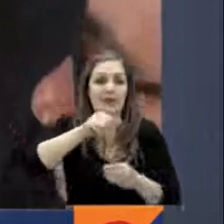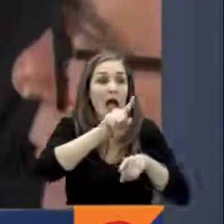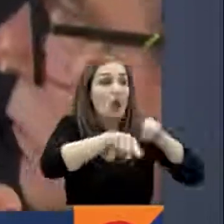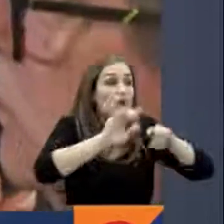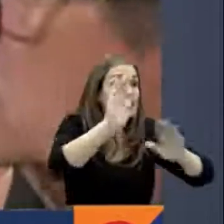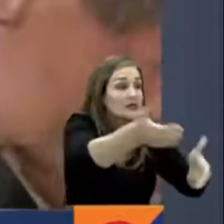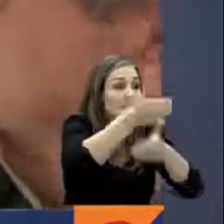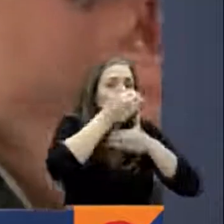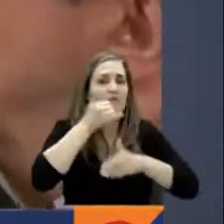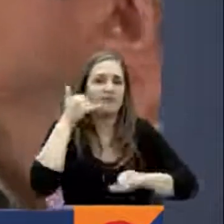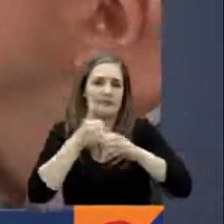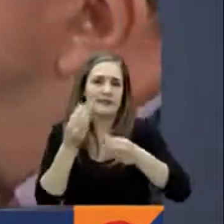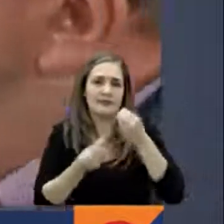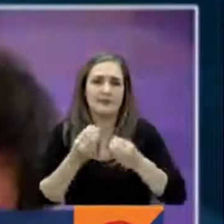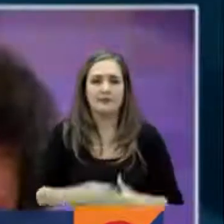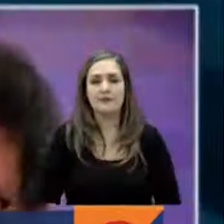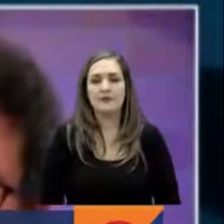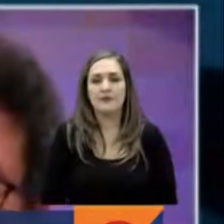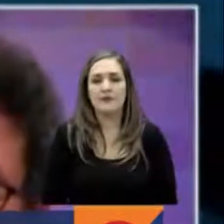secuestrados. Escuchemos lo que dijo.